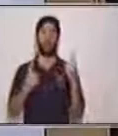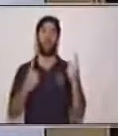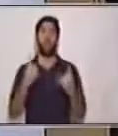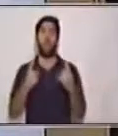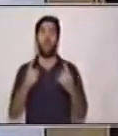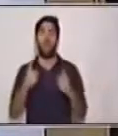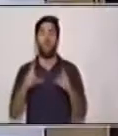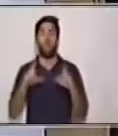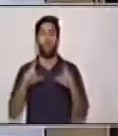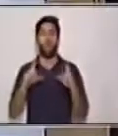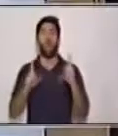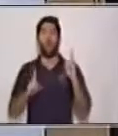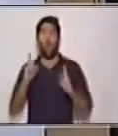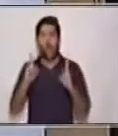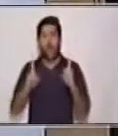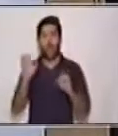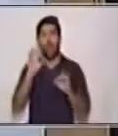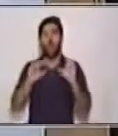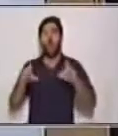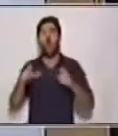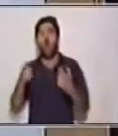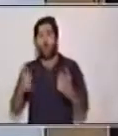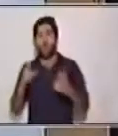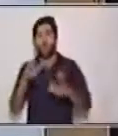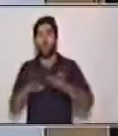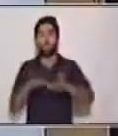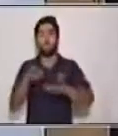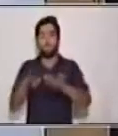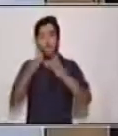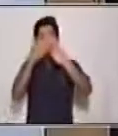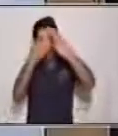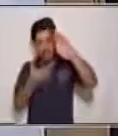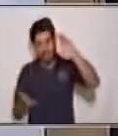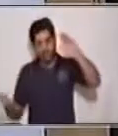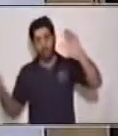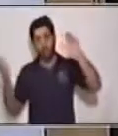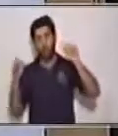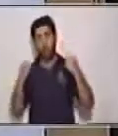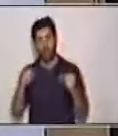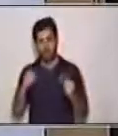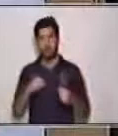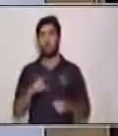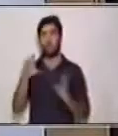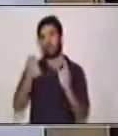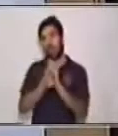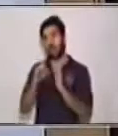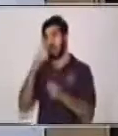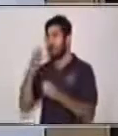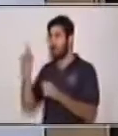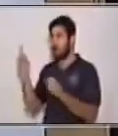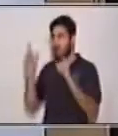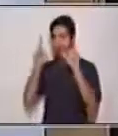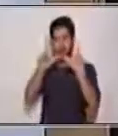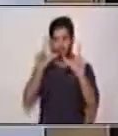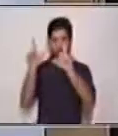se presentan dibujos o imágenes, como en el proceso de lavado de manos que te presenté a continuación.